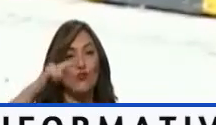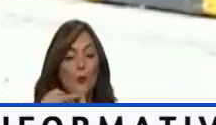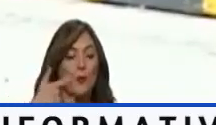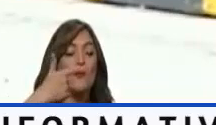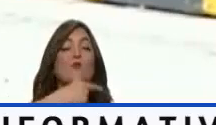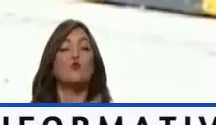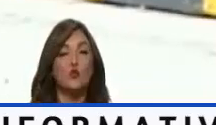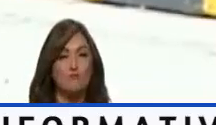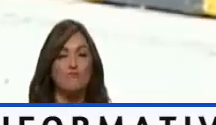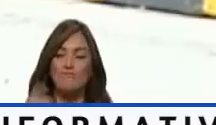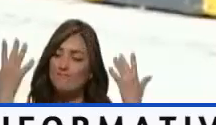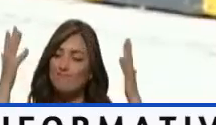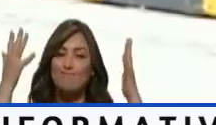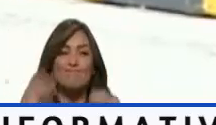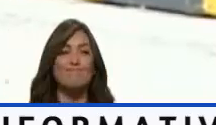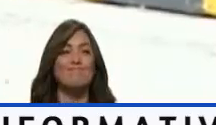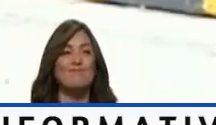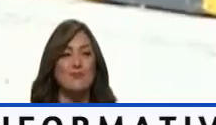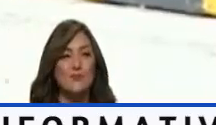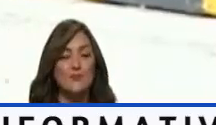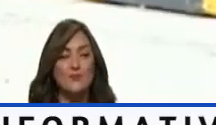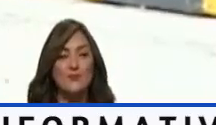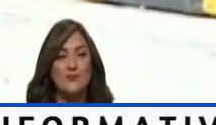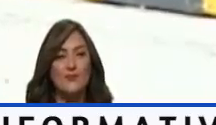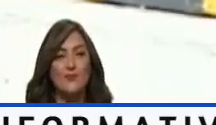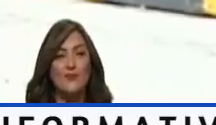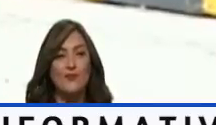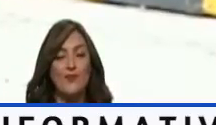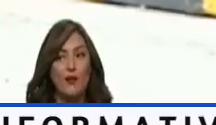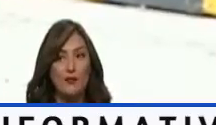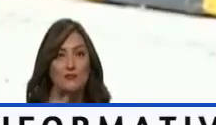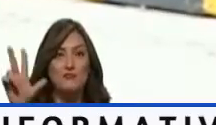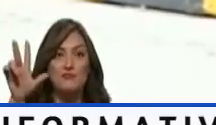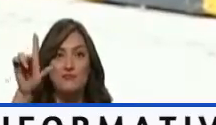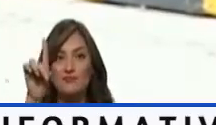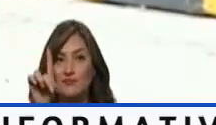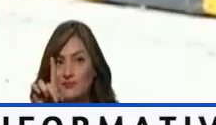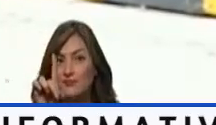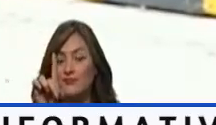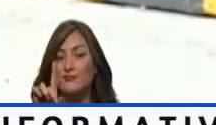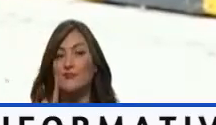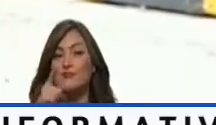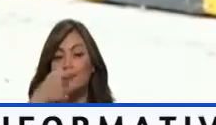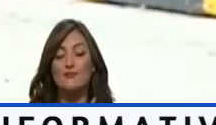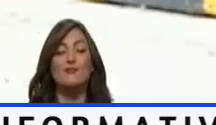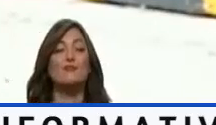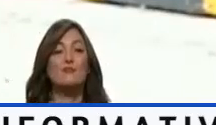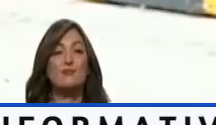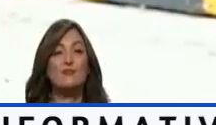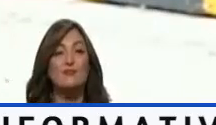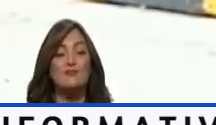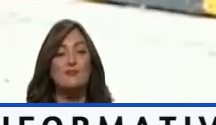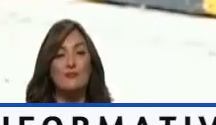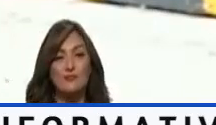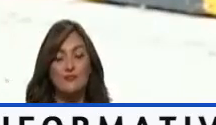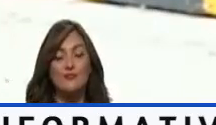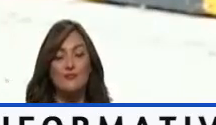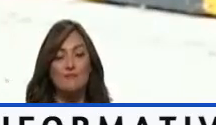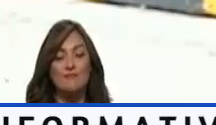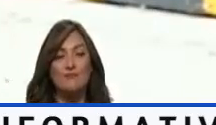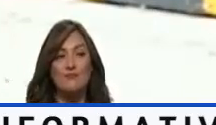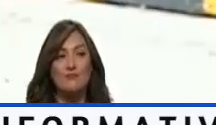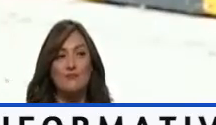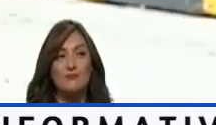primera dosis. Y no tengo duda que en 31 días de agosto vamos